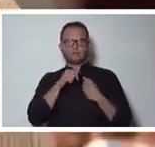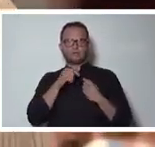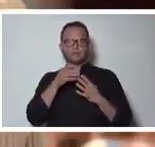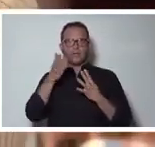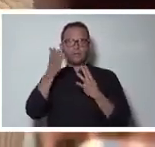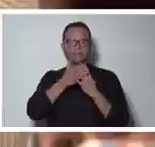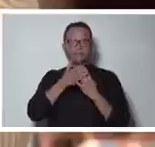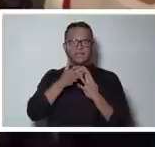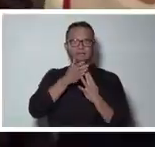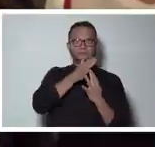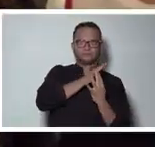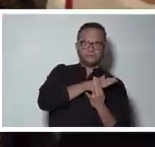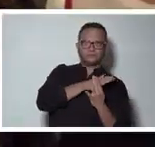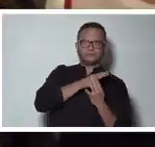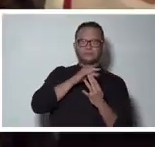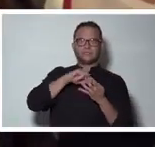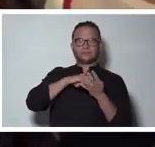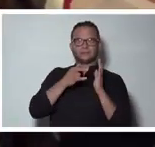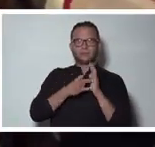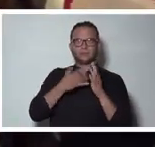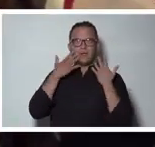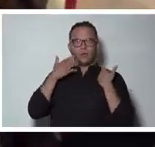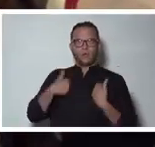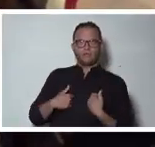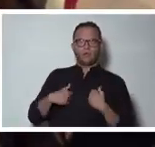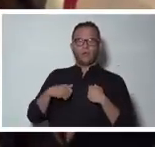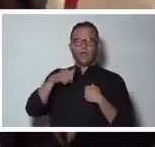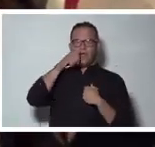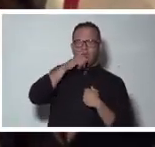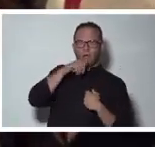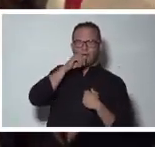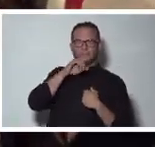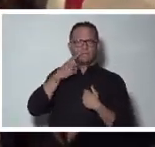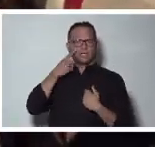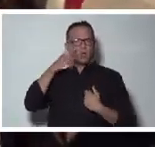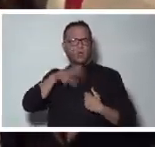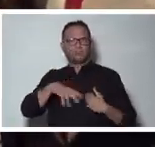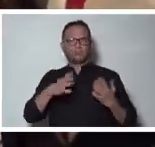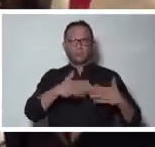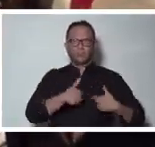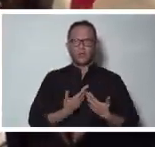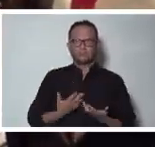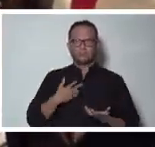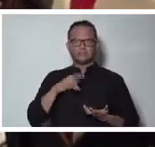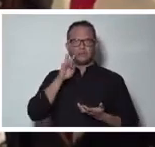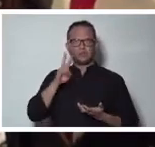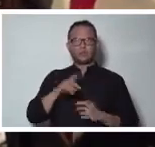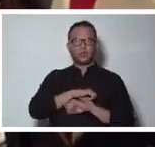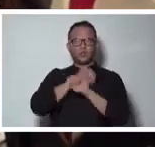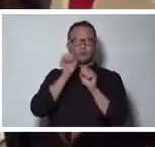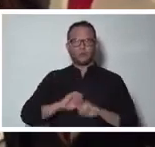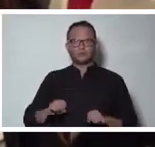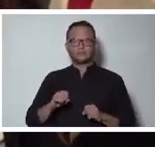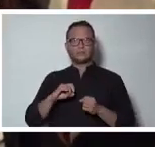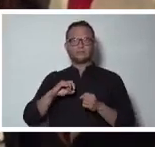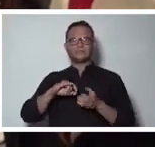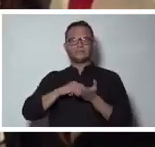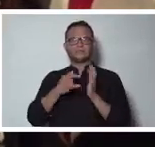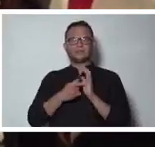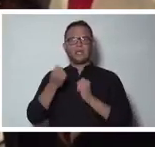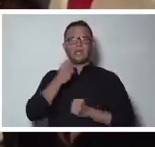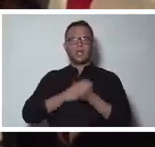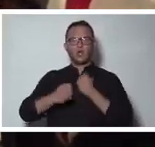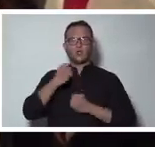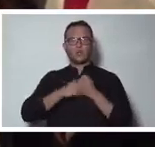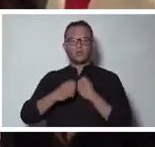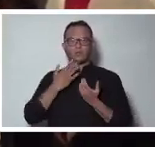mitad de la población sostenga el sistema económico con sus cuerpos y sin ningún tipo de reconocimiento estamos viendo comoo Es imposible sostener un sistema económico que